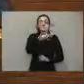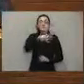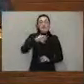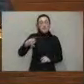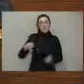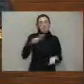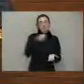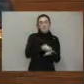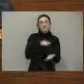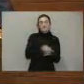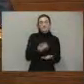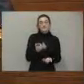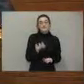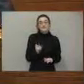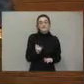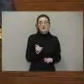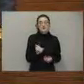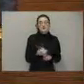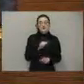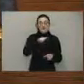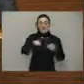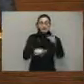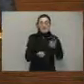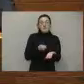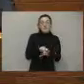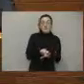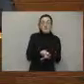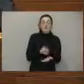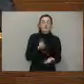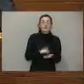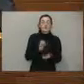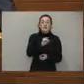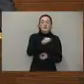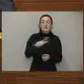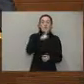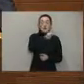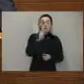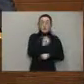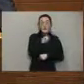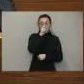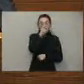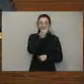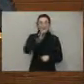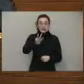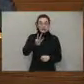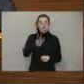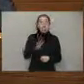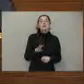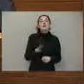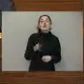obligación de abonar la diferencia. Tras la publicación de la resolución de 11 de diciembre del 2013 de la Consejería de Bienestar Social